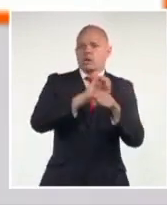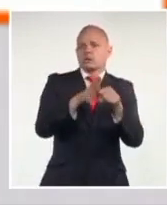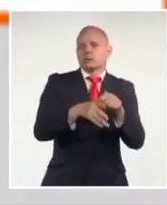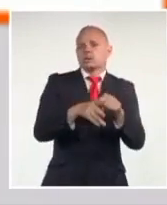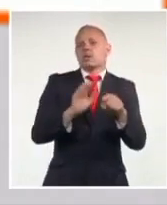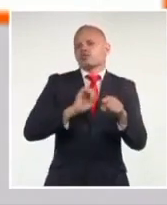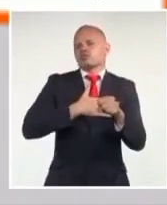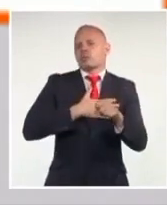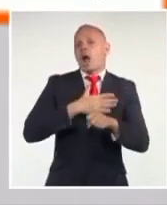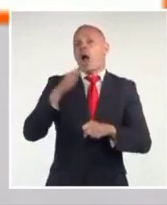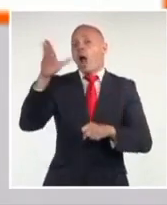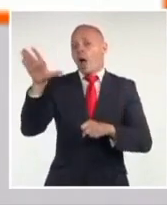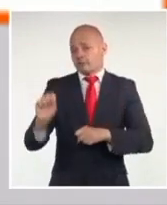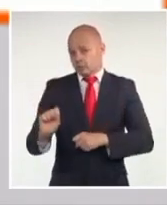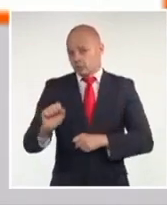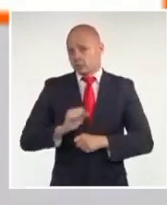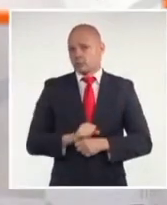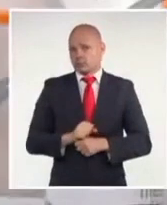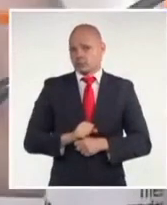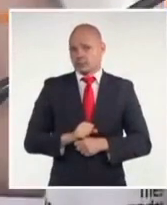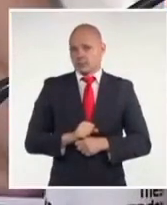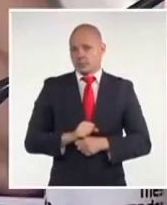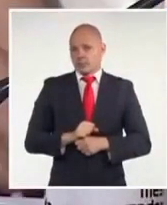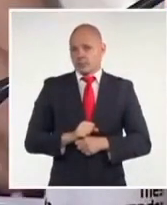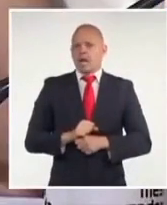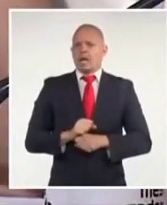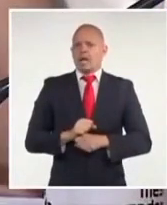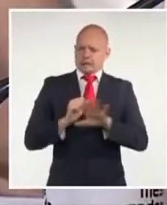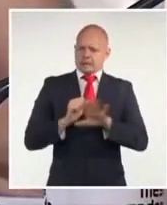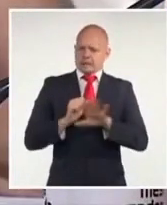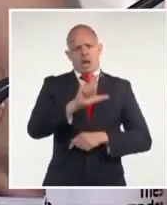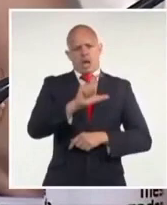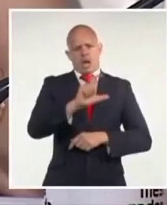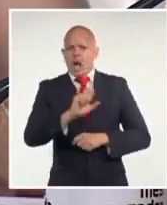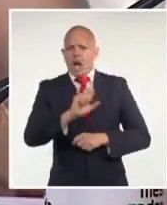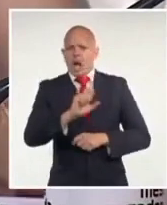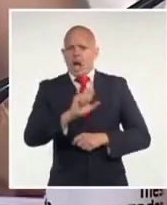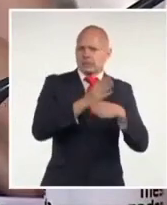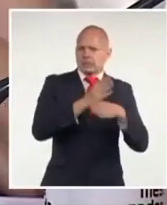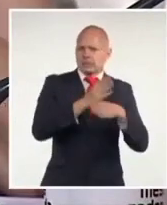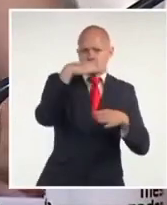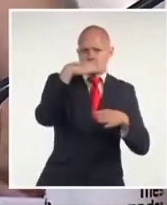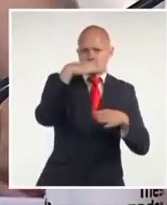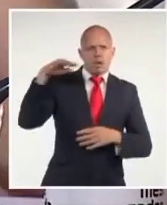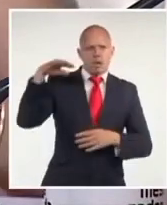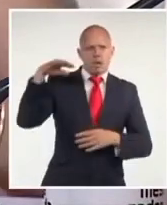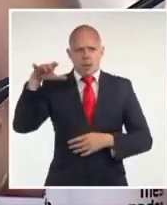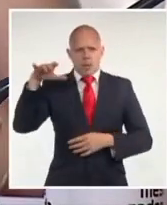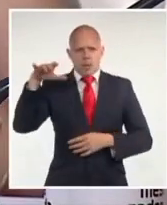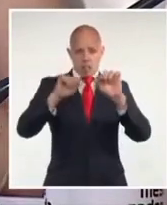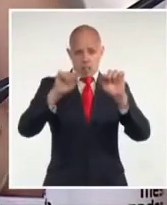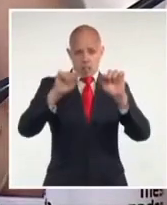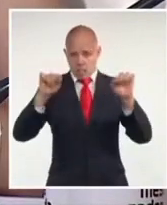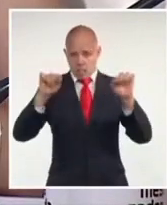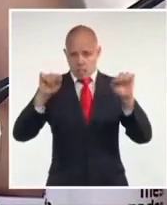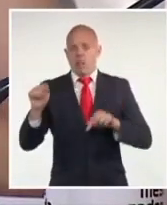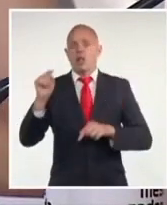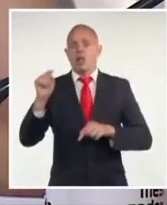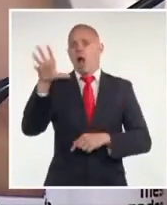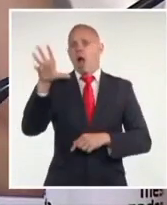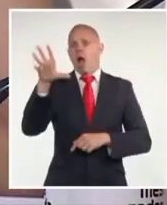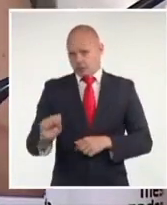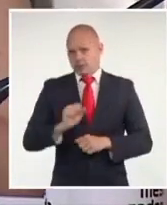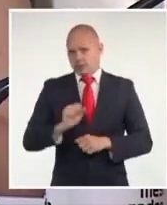está terminado. En estos momentos Camagüey, Santiago, el propio Pinar. Tienen beta saliendo. Va y dentro